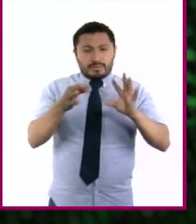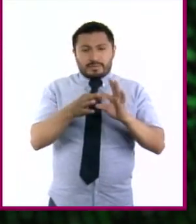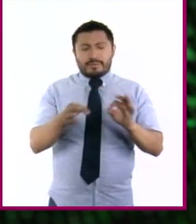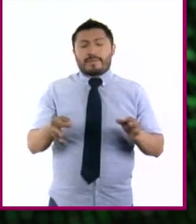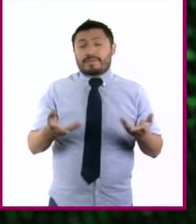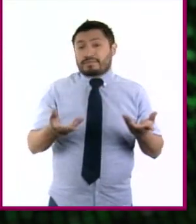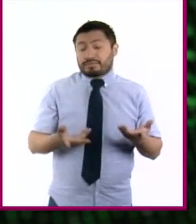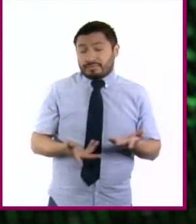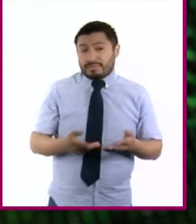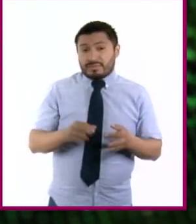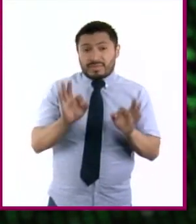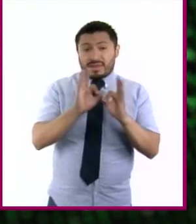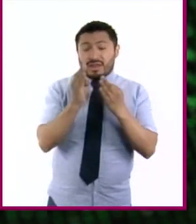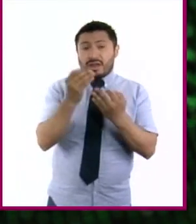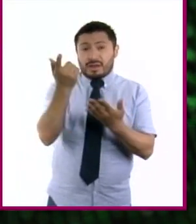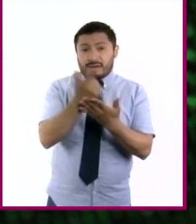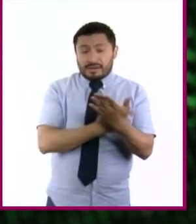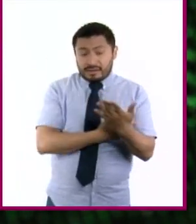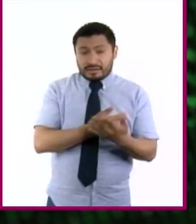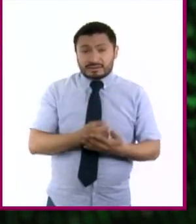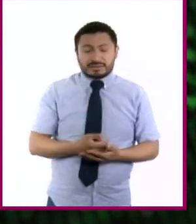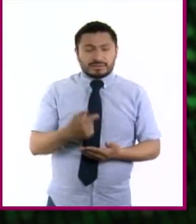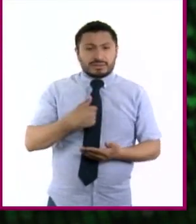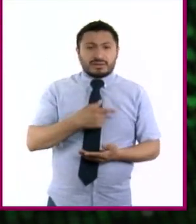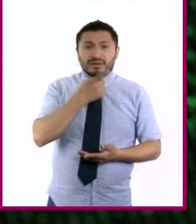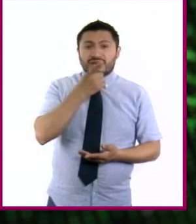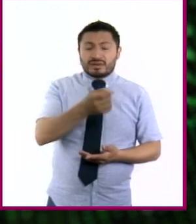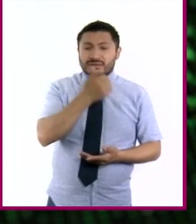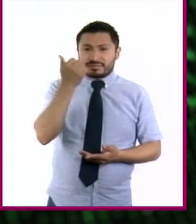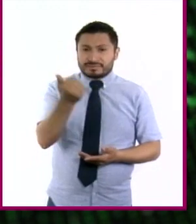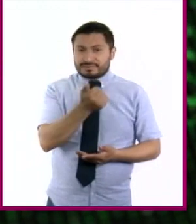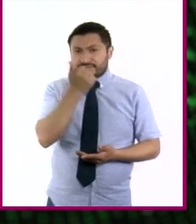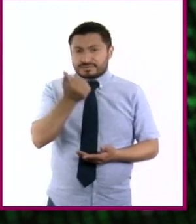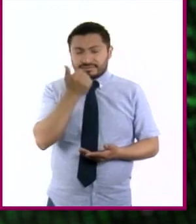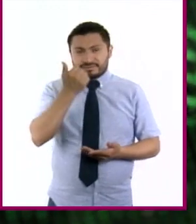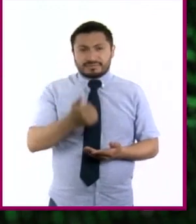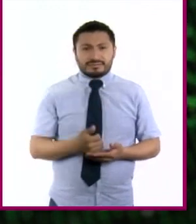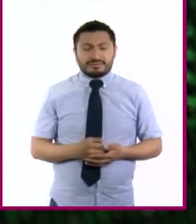formulario les digo a mis alumnas y alumnos